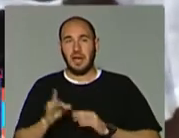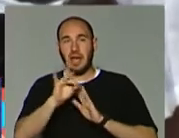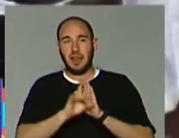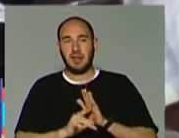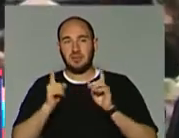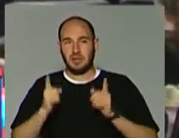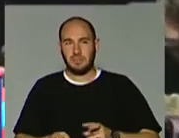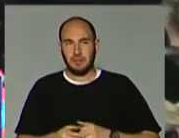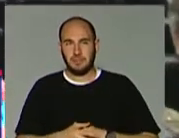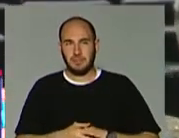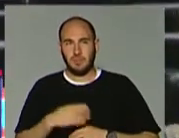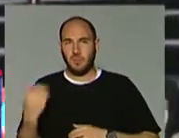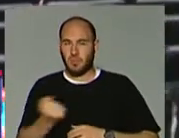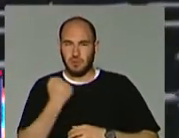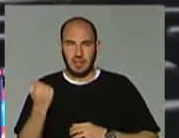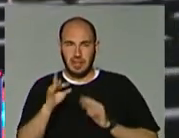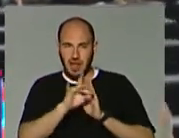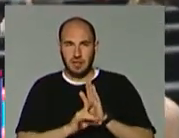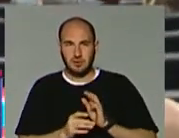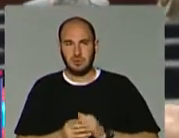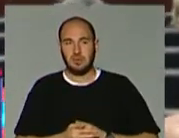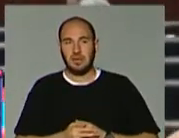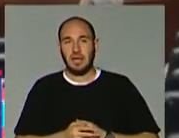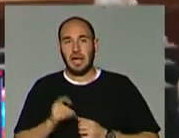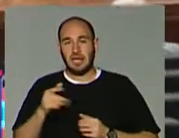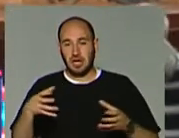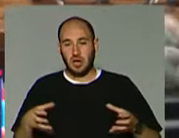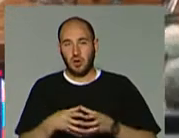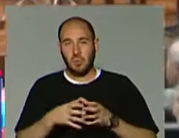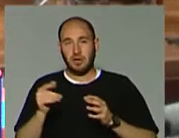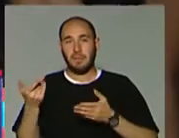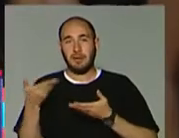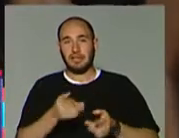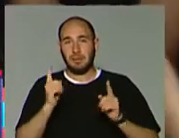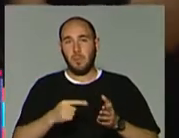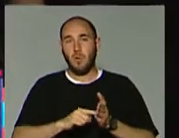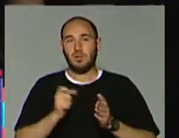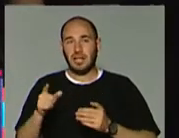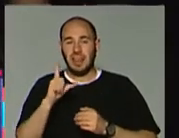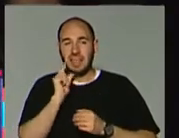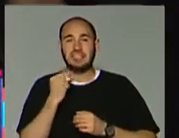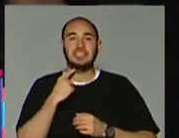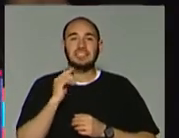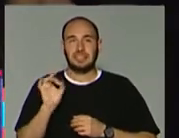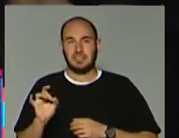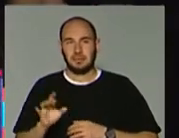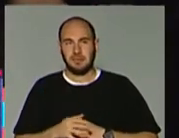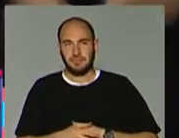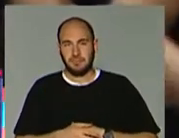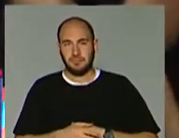también importante es que este elenco se presentará también en Buenos Aires el 13 de diciembre